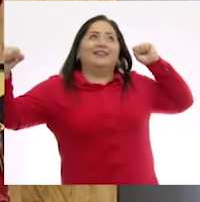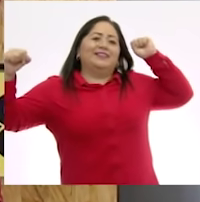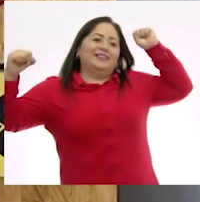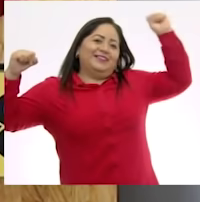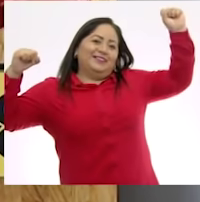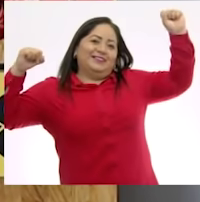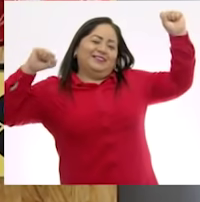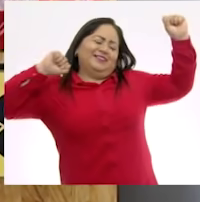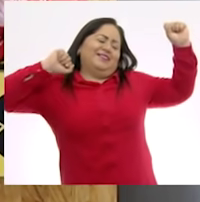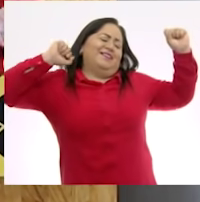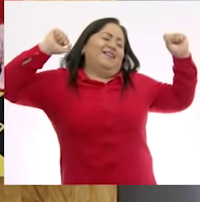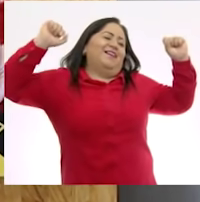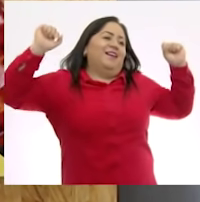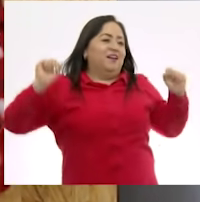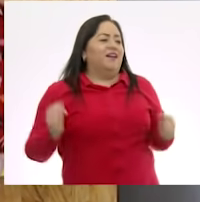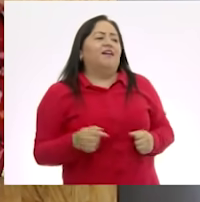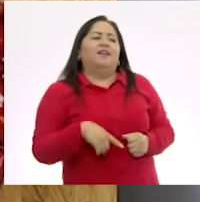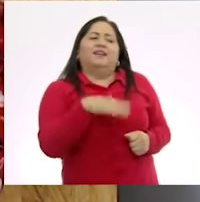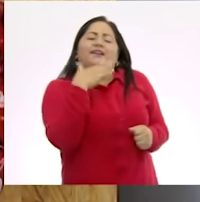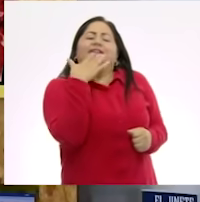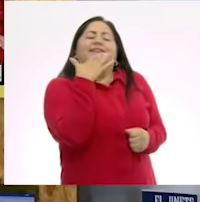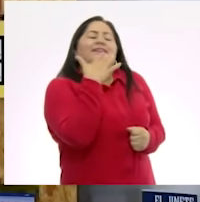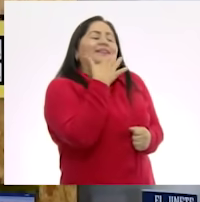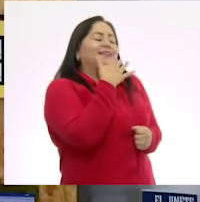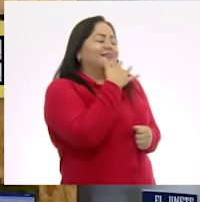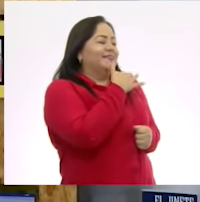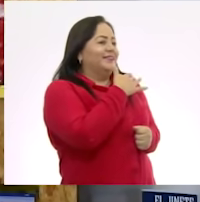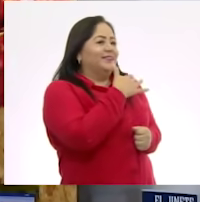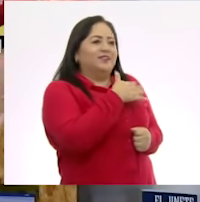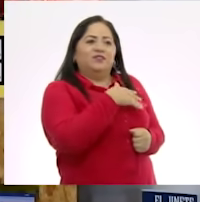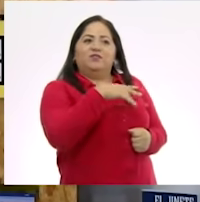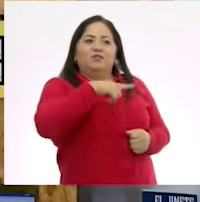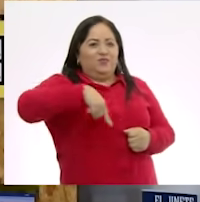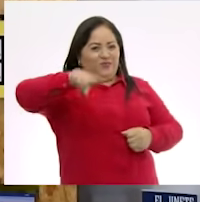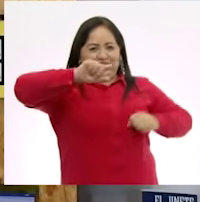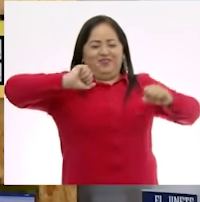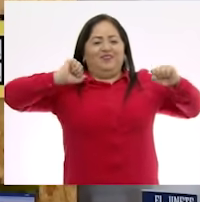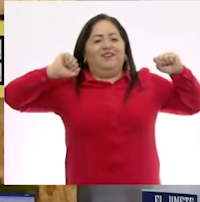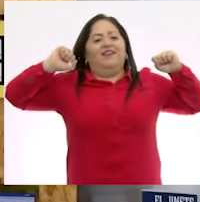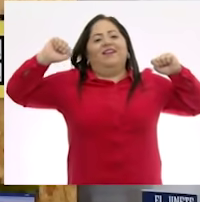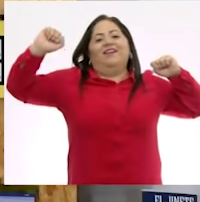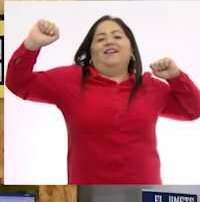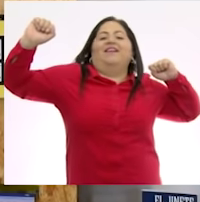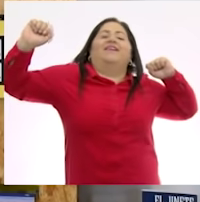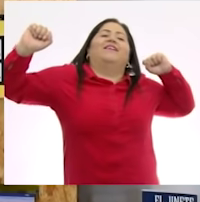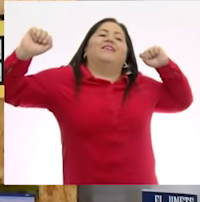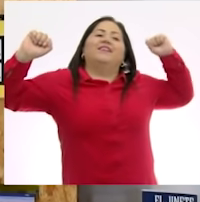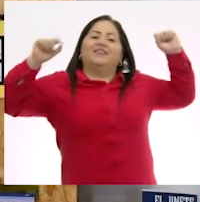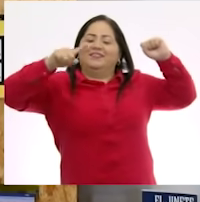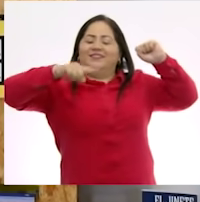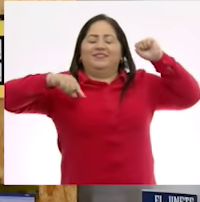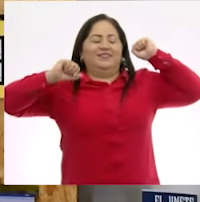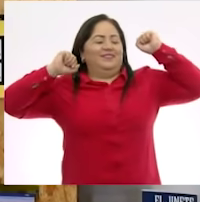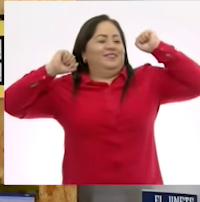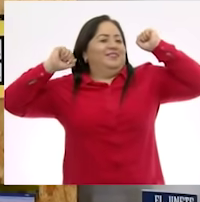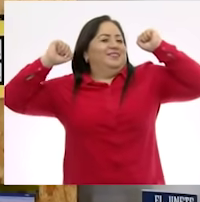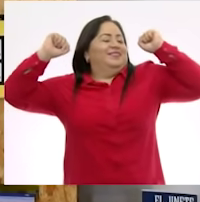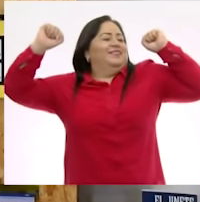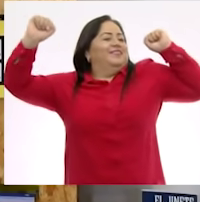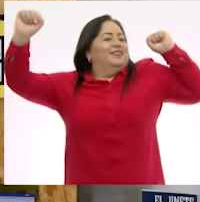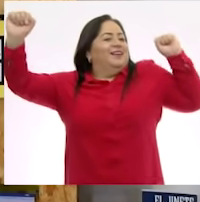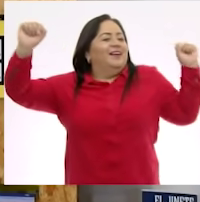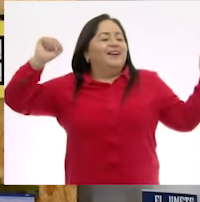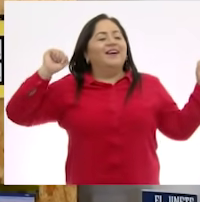estiro. ¡Ay, qué rico! ¡Ay, vamos a estirarnos todos! ¿Sale? Desde casa, a ver, todos